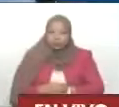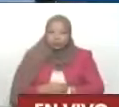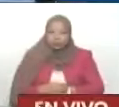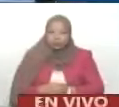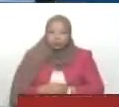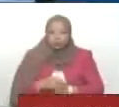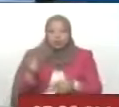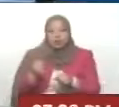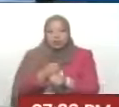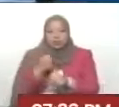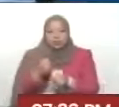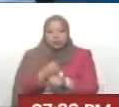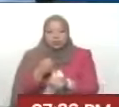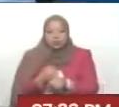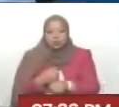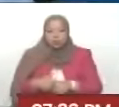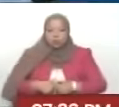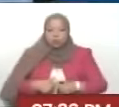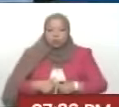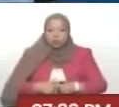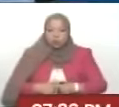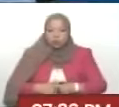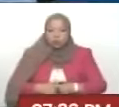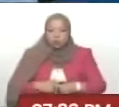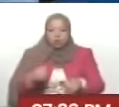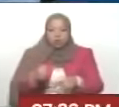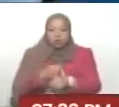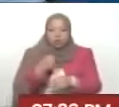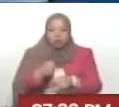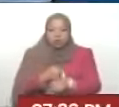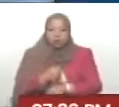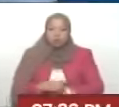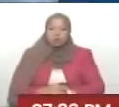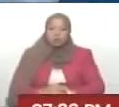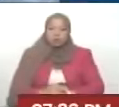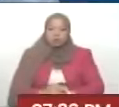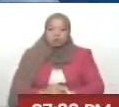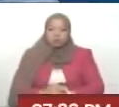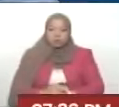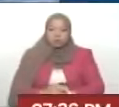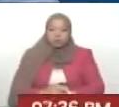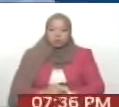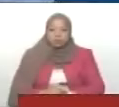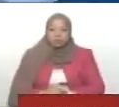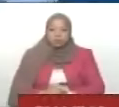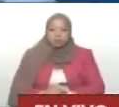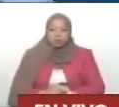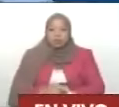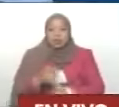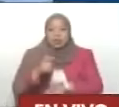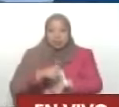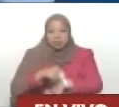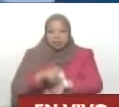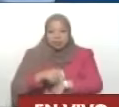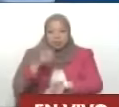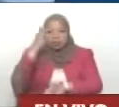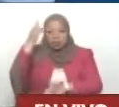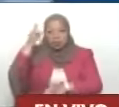Estamos trabajando intensamente, estamos trabajando. Y te vuelvo a decir, el tiempo de Dios es